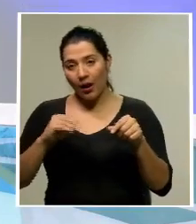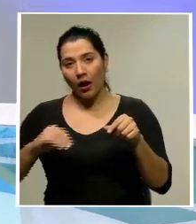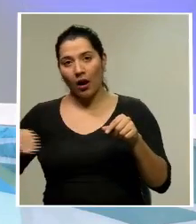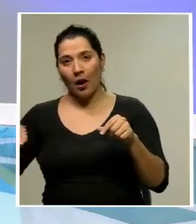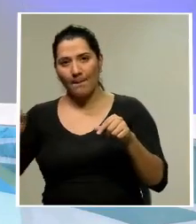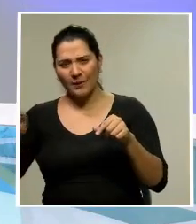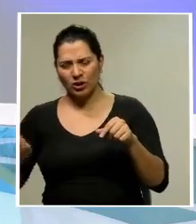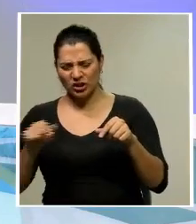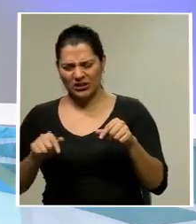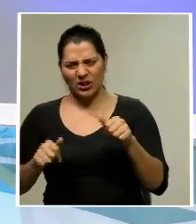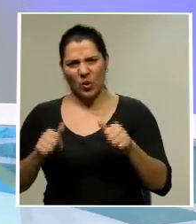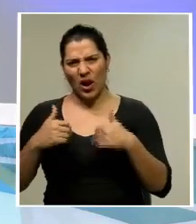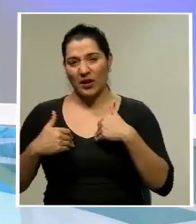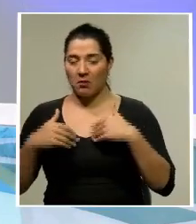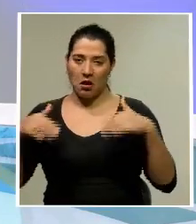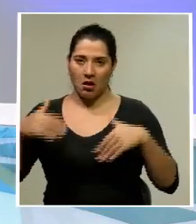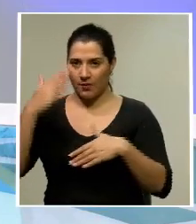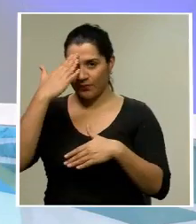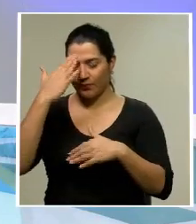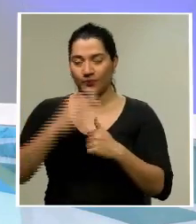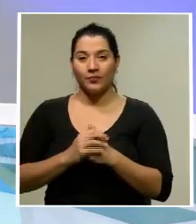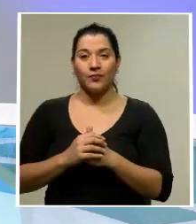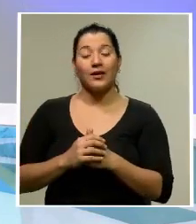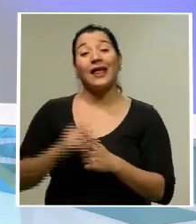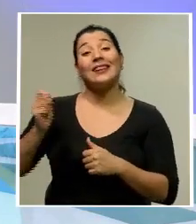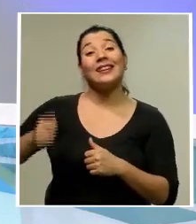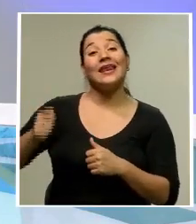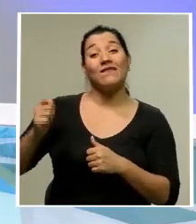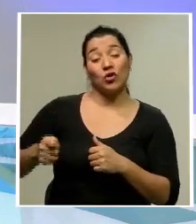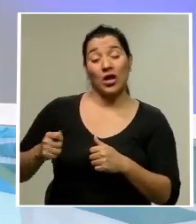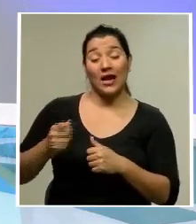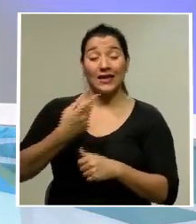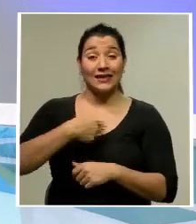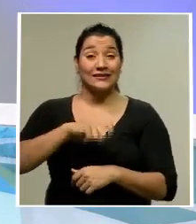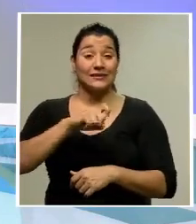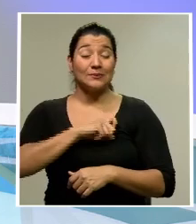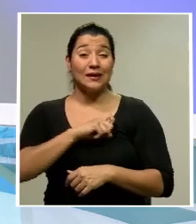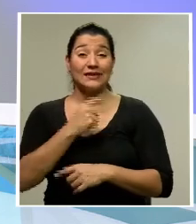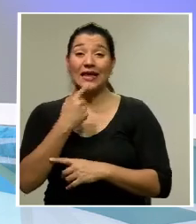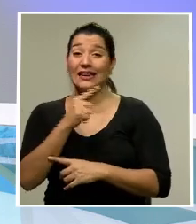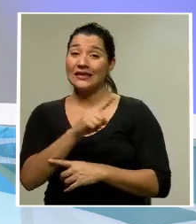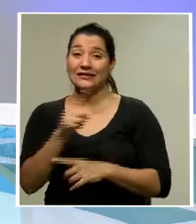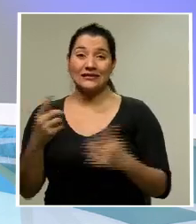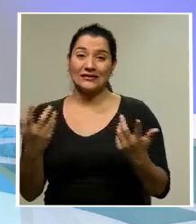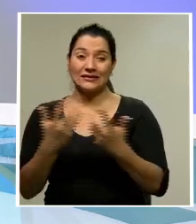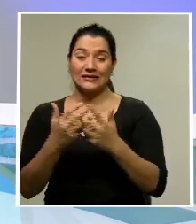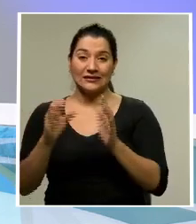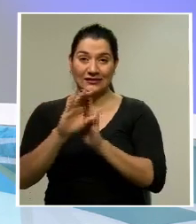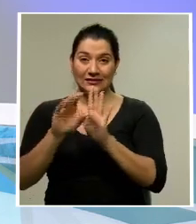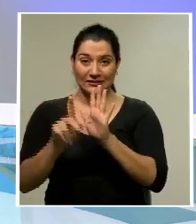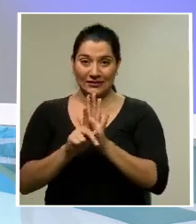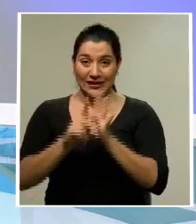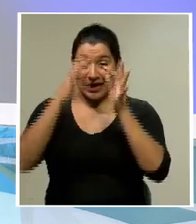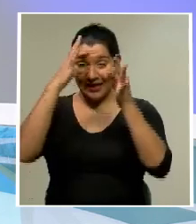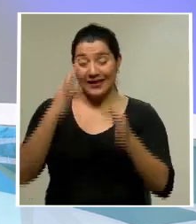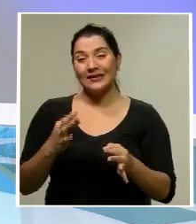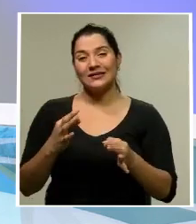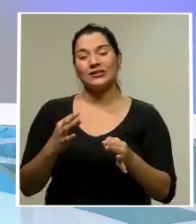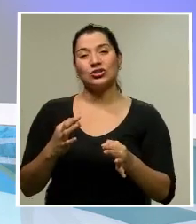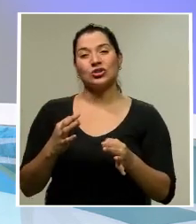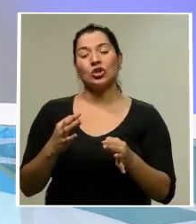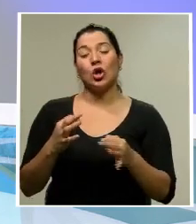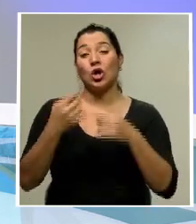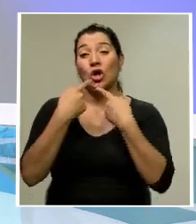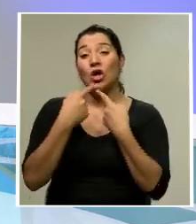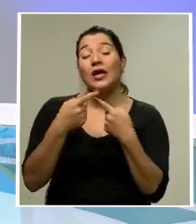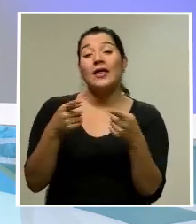Y el Tribunal Constitucional de España declaró inconstitucionales las medidas del primer estado de alarma que se